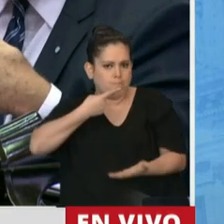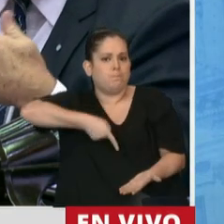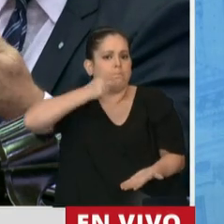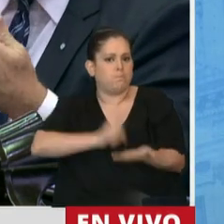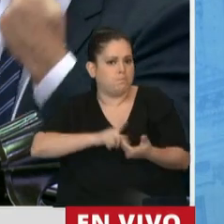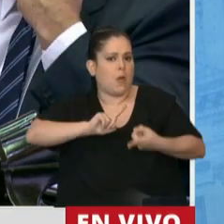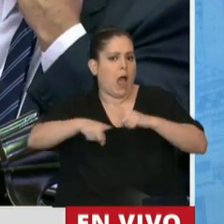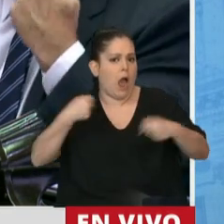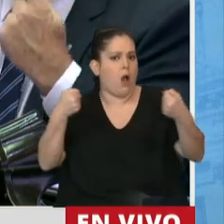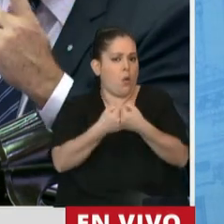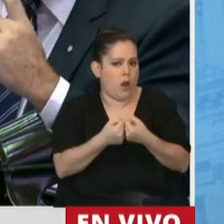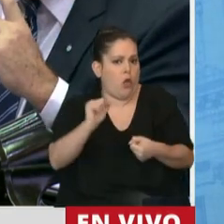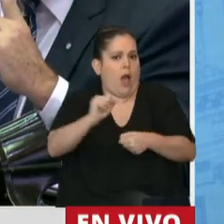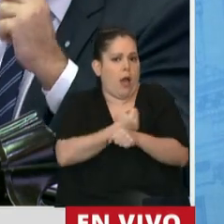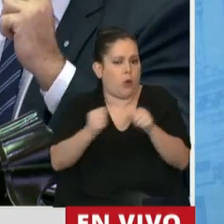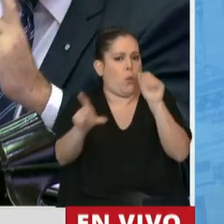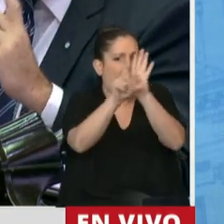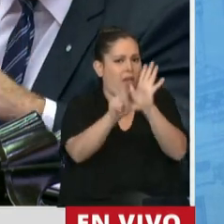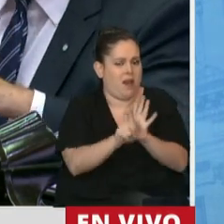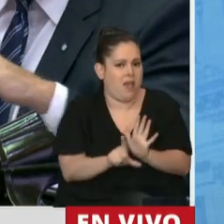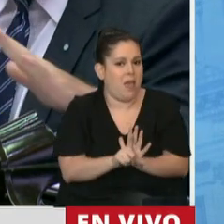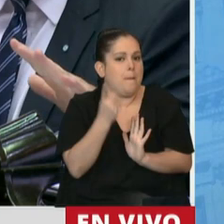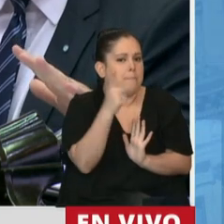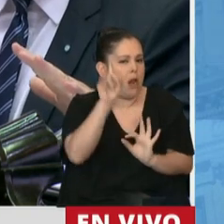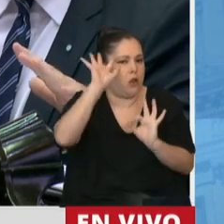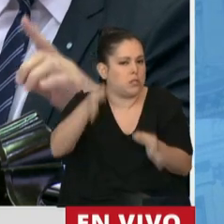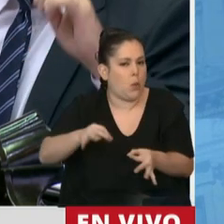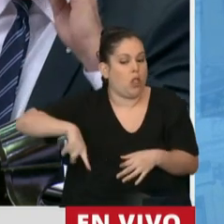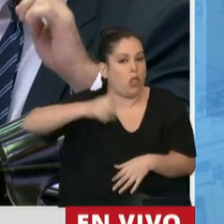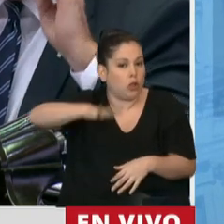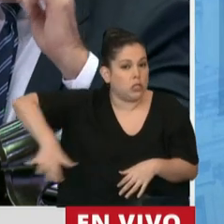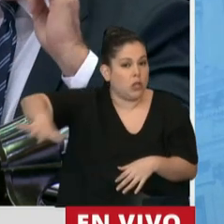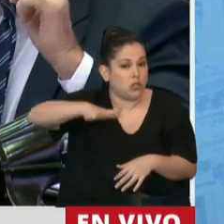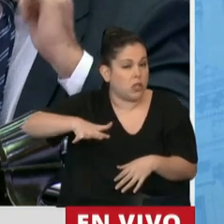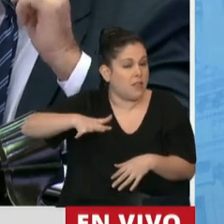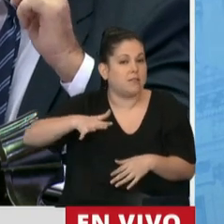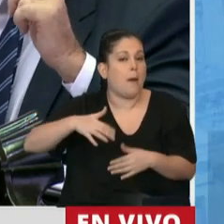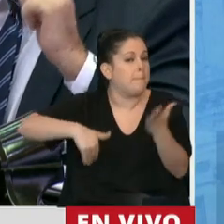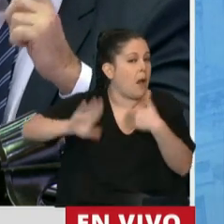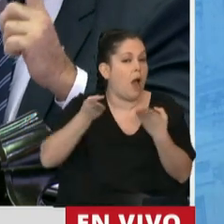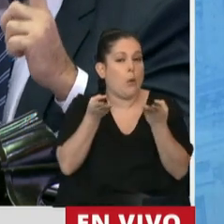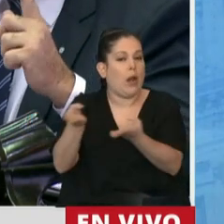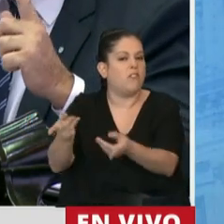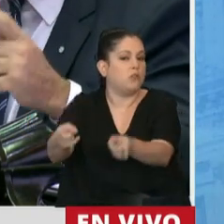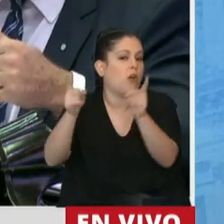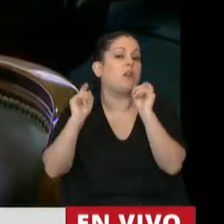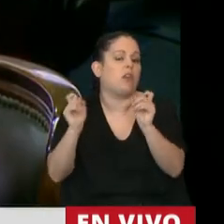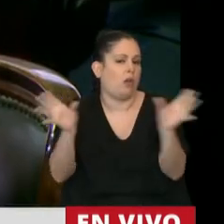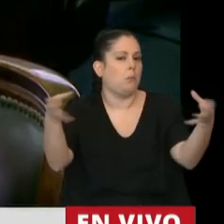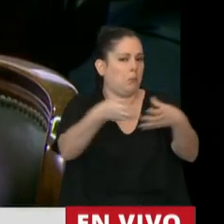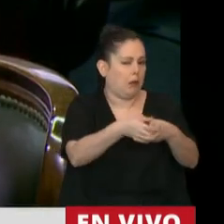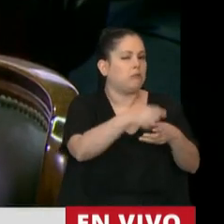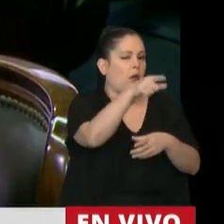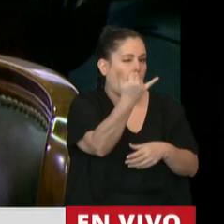aprobar este tipo de legislación, pero teniendo clara toda la sociedad que los mayores beneficiados son aquellos que pretenden